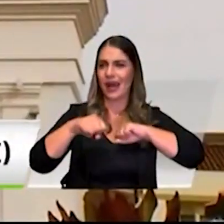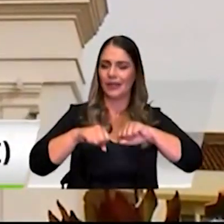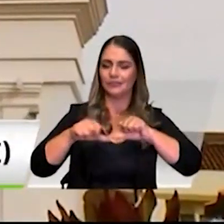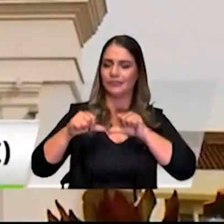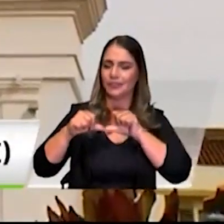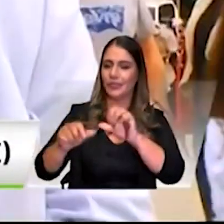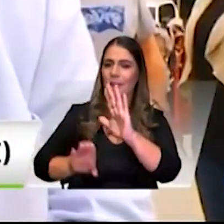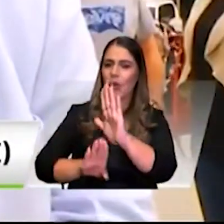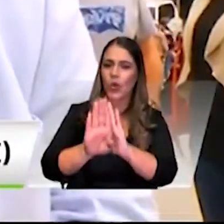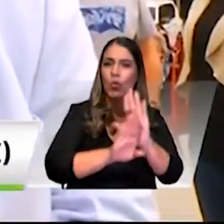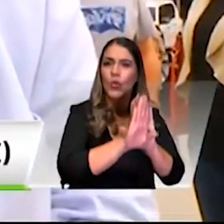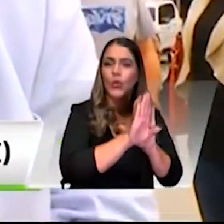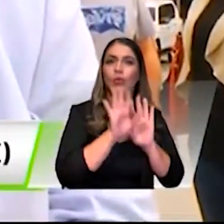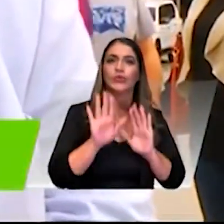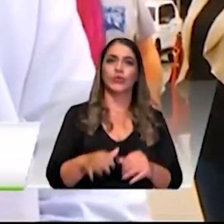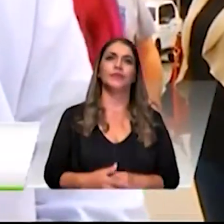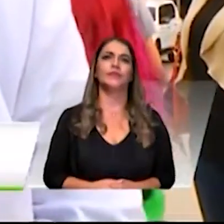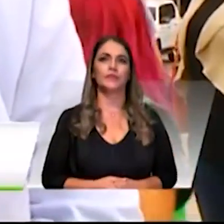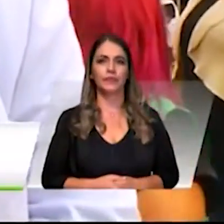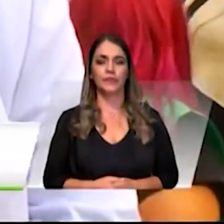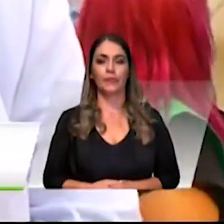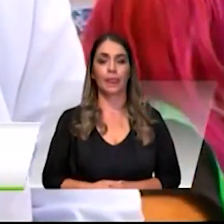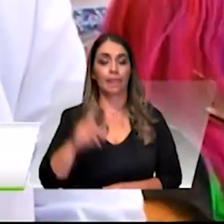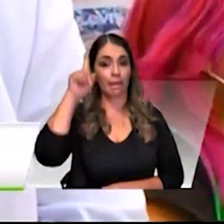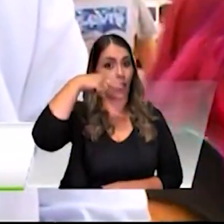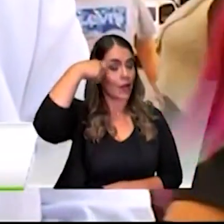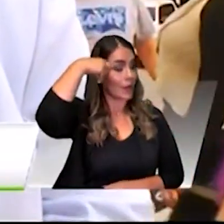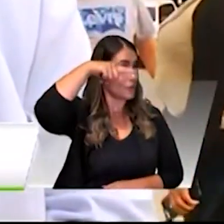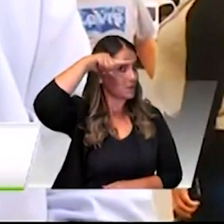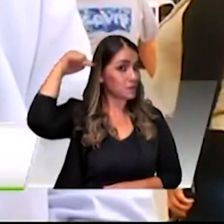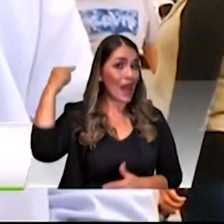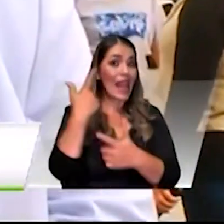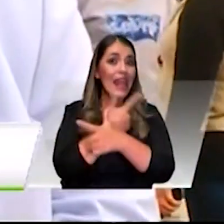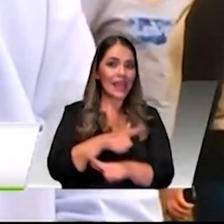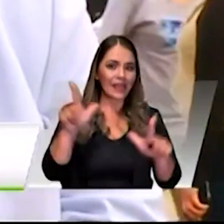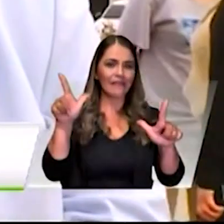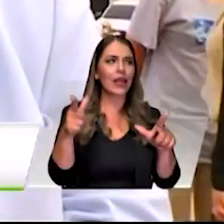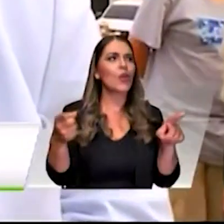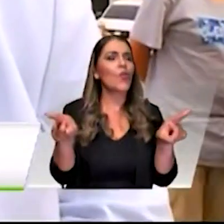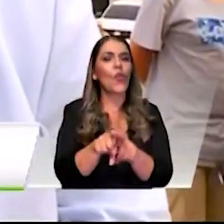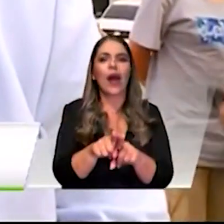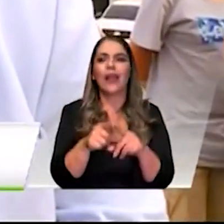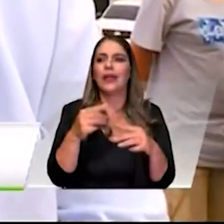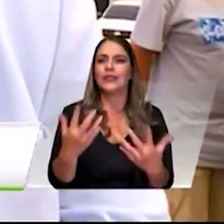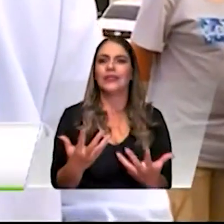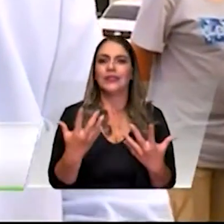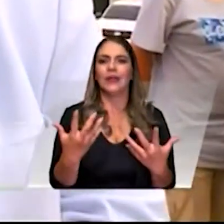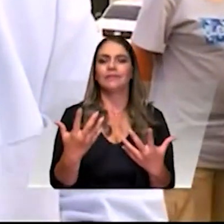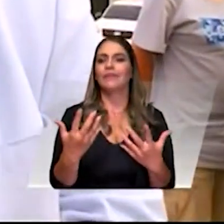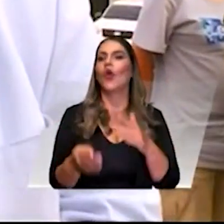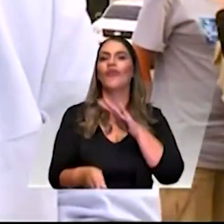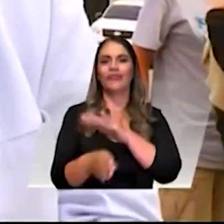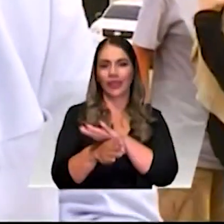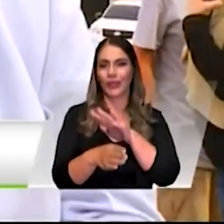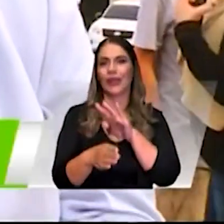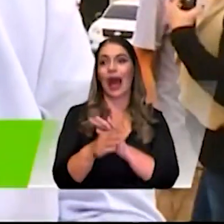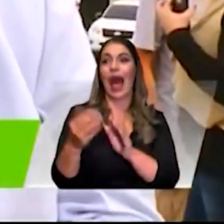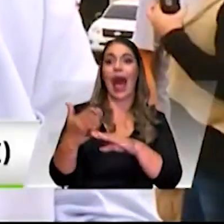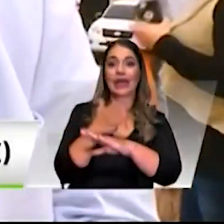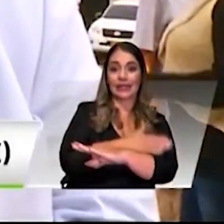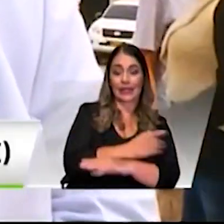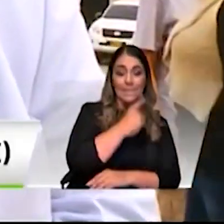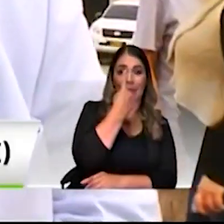los municipios. Hablar de la libertad de nuestro gobernador de Antioquia significa retomar la senda que empezó